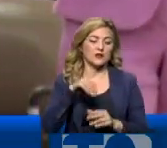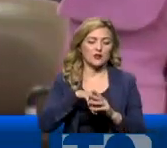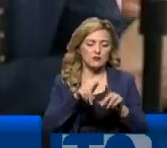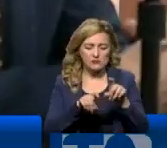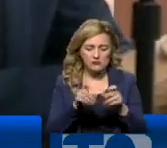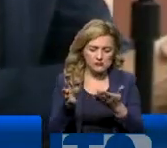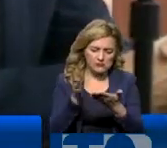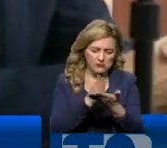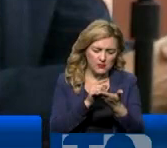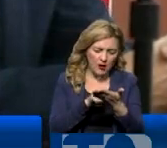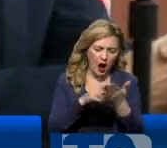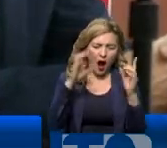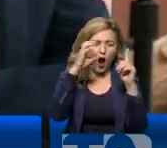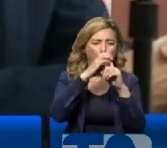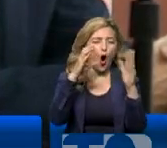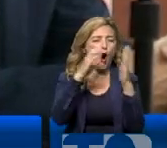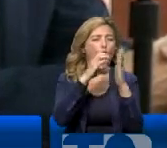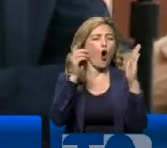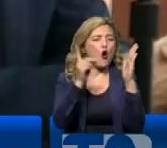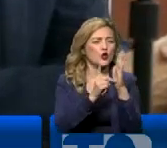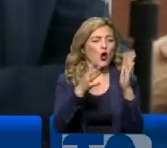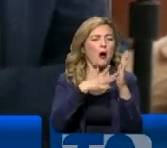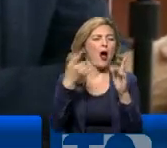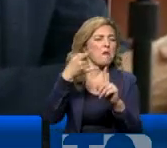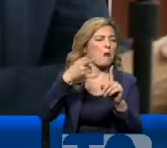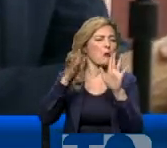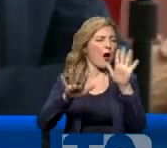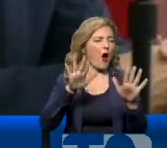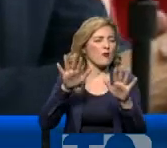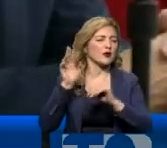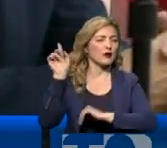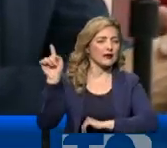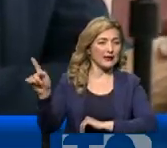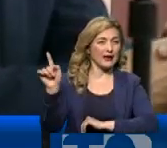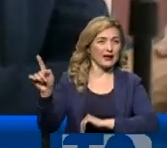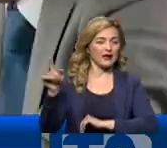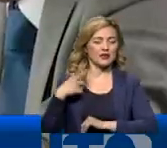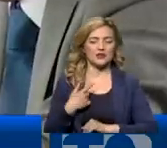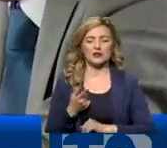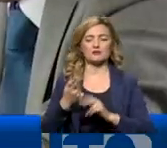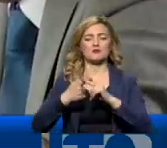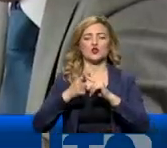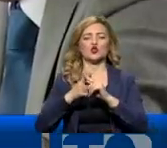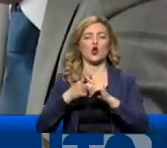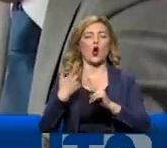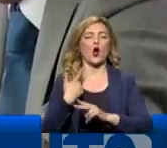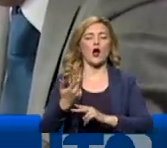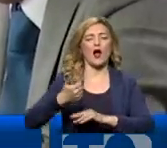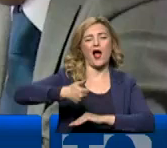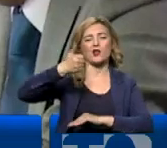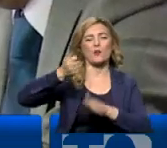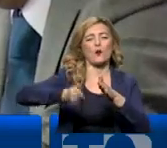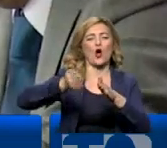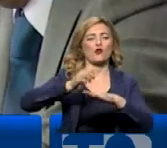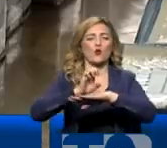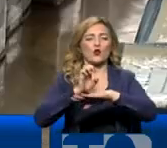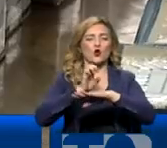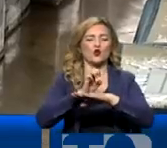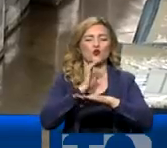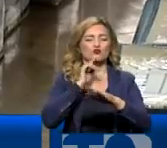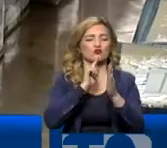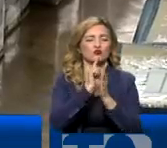archivos verdes, el Procurador General del Estado, Íñigo Salvador, inició su acusación particular en contra de 24